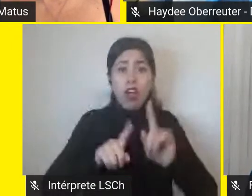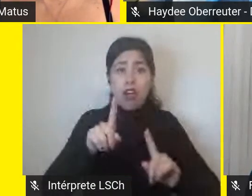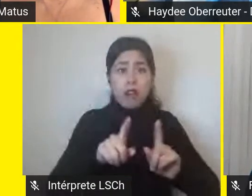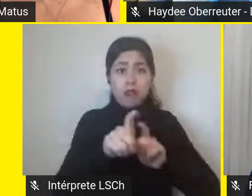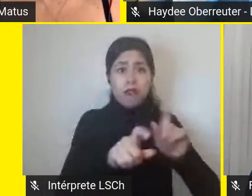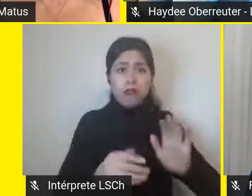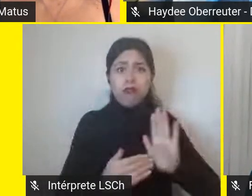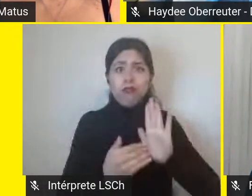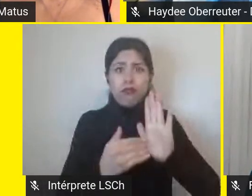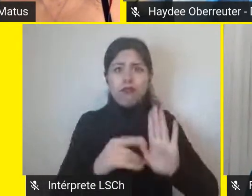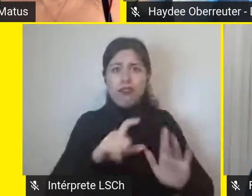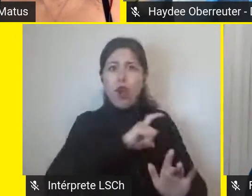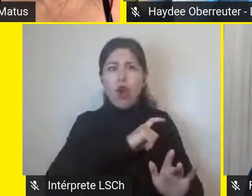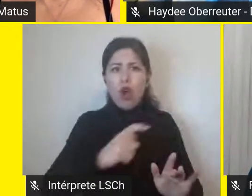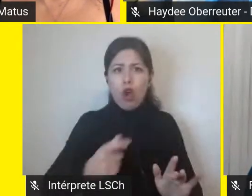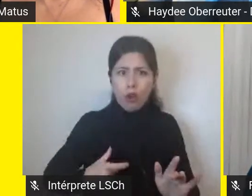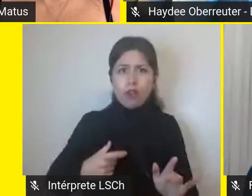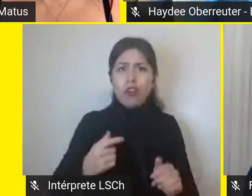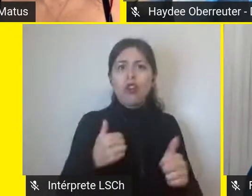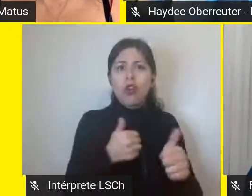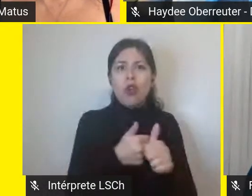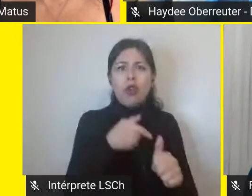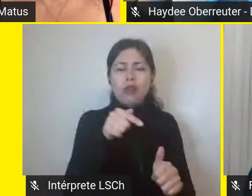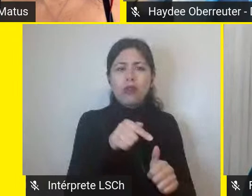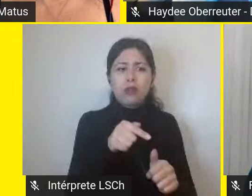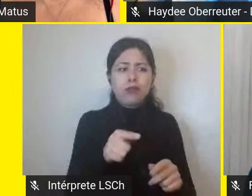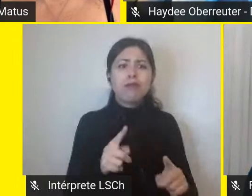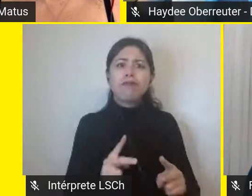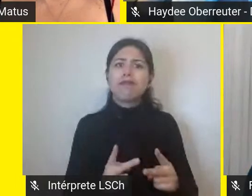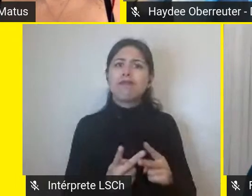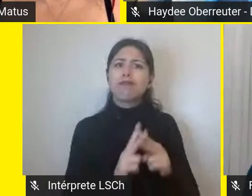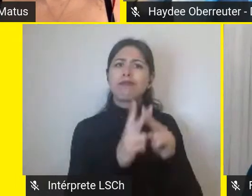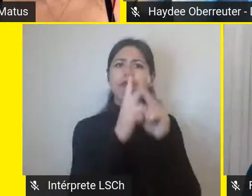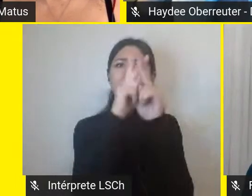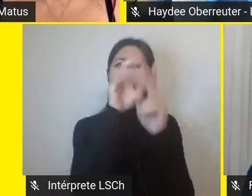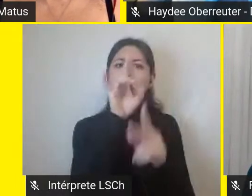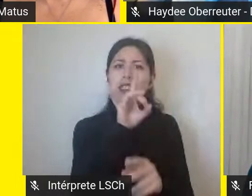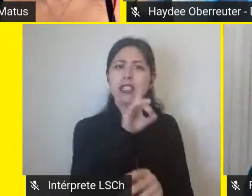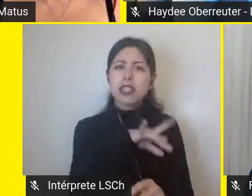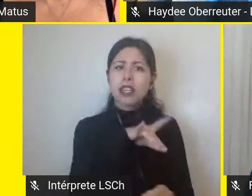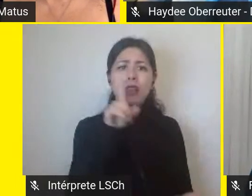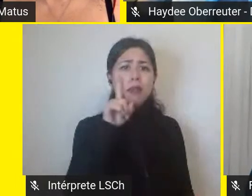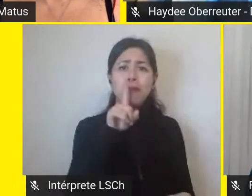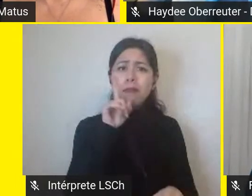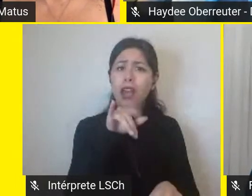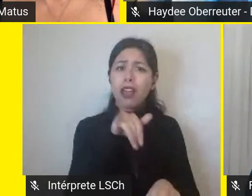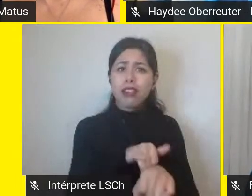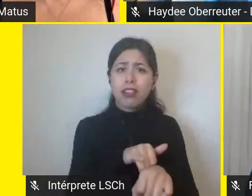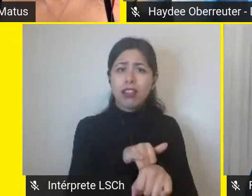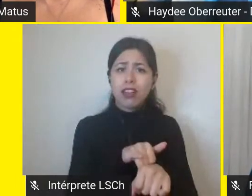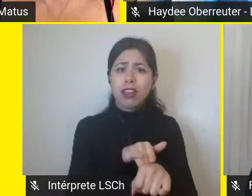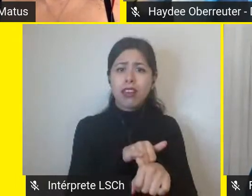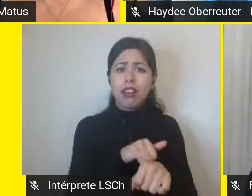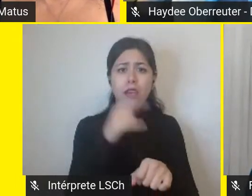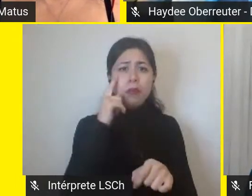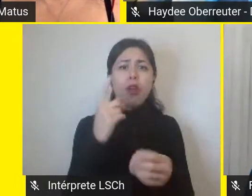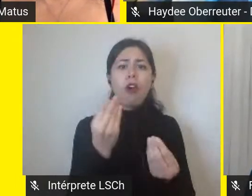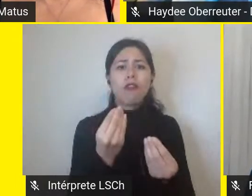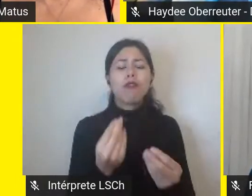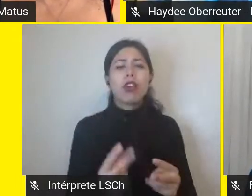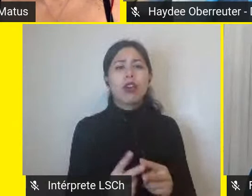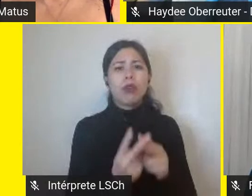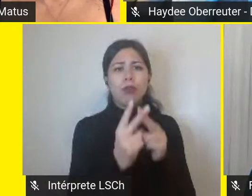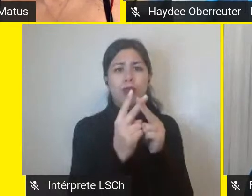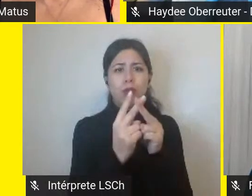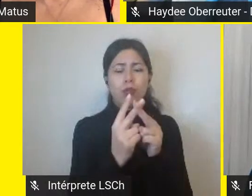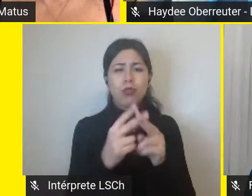y cercanos, ¿no? Y armaron un Chile que fue una mentira, una tremenda mentira, pero súper bien construida, ¿no?